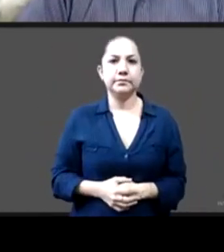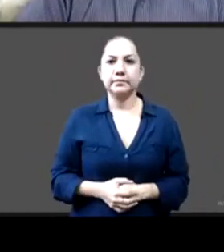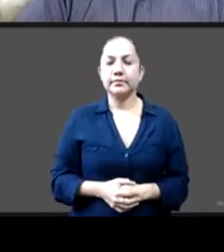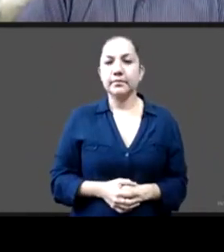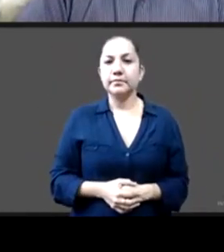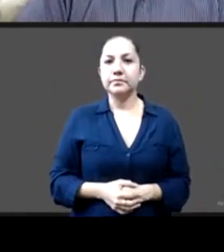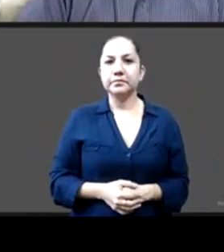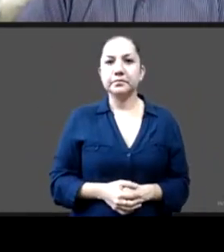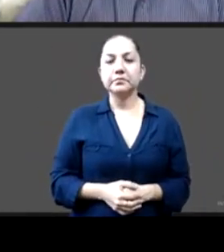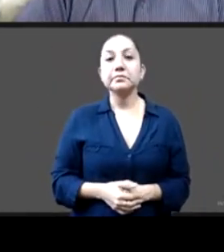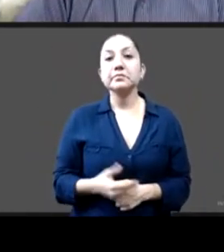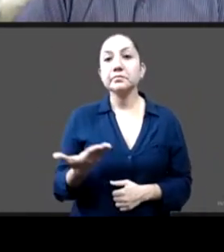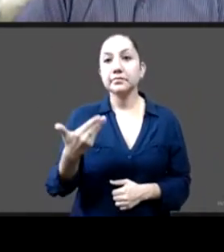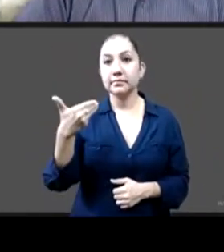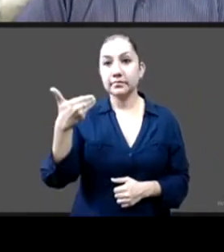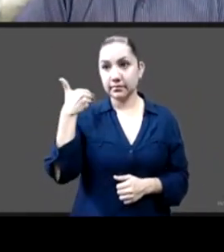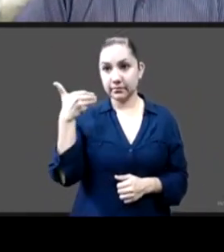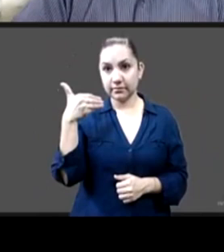están